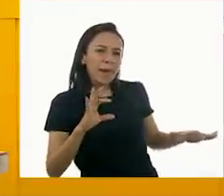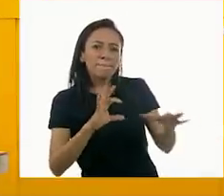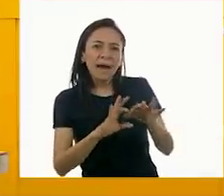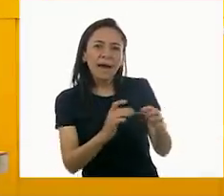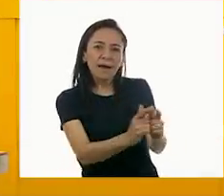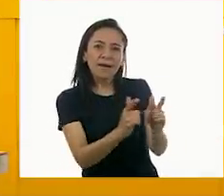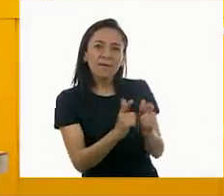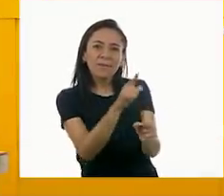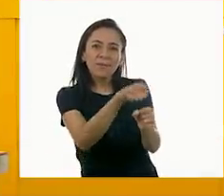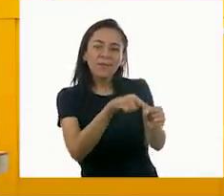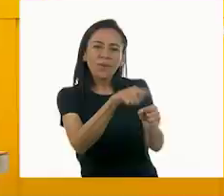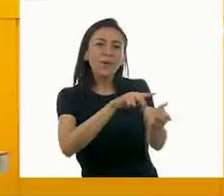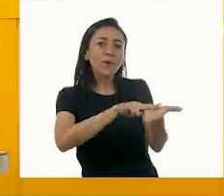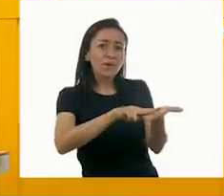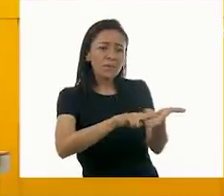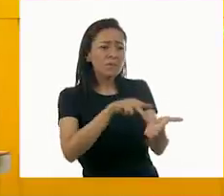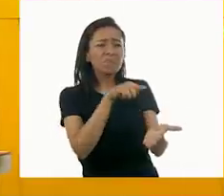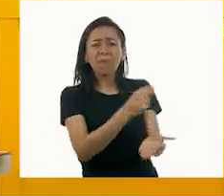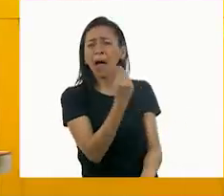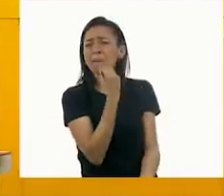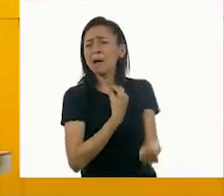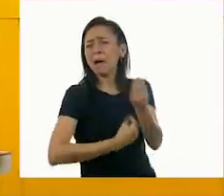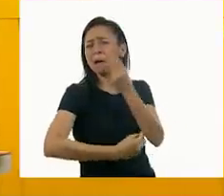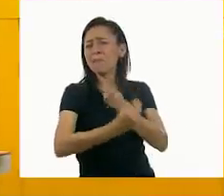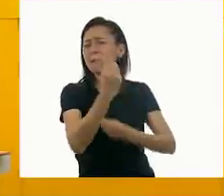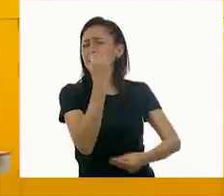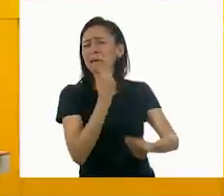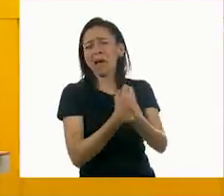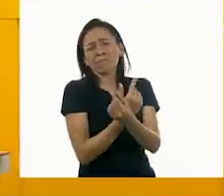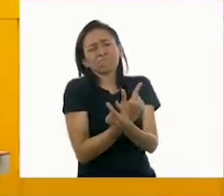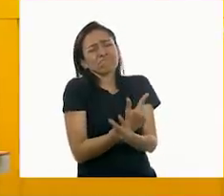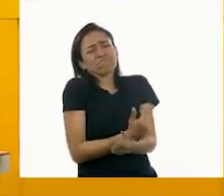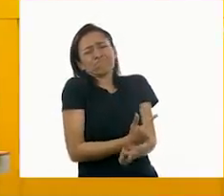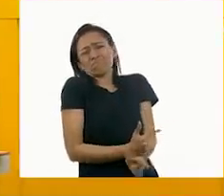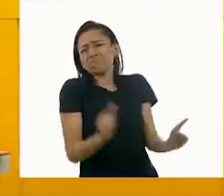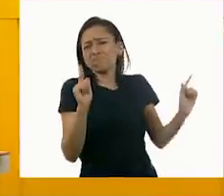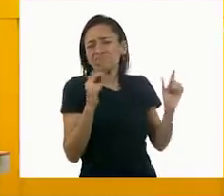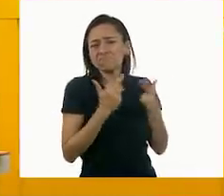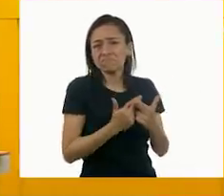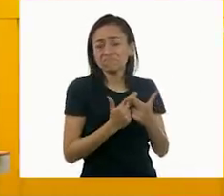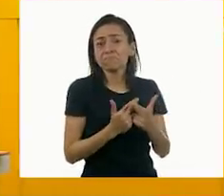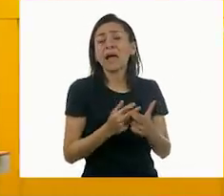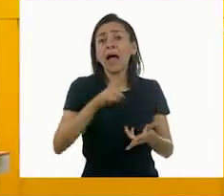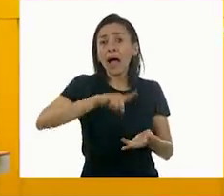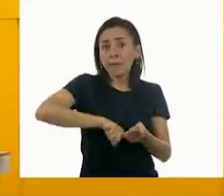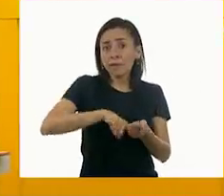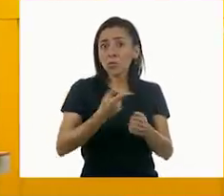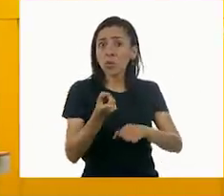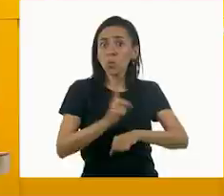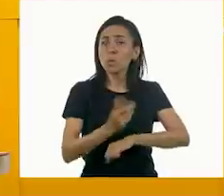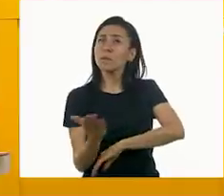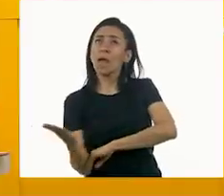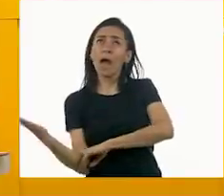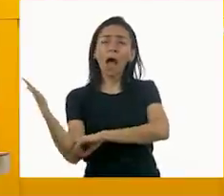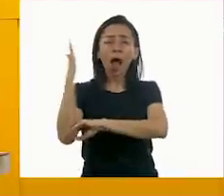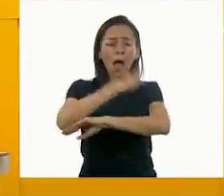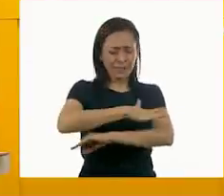consumirse de manera ilimitada. Cada vez que sientas hambre durante el día, en vez de